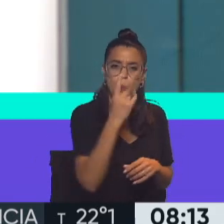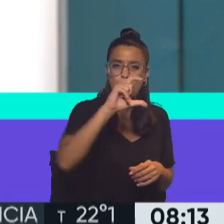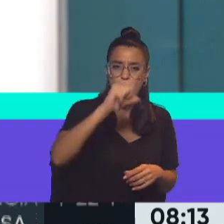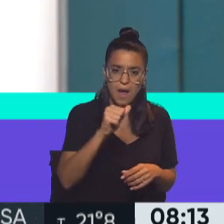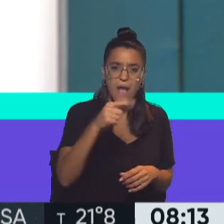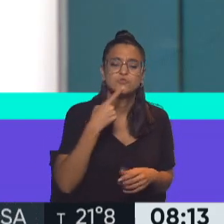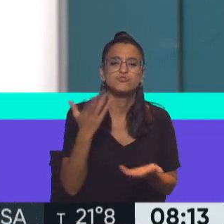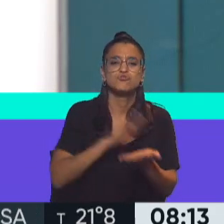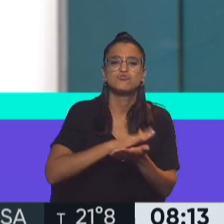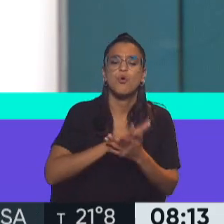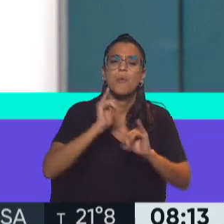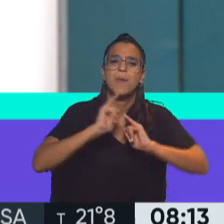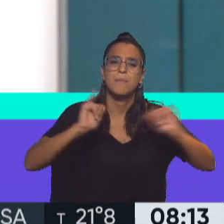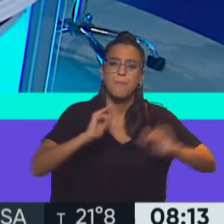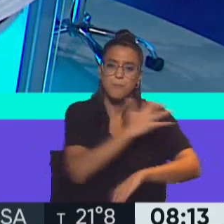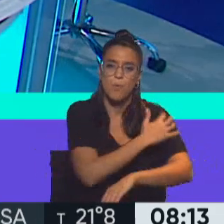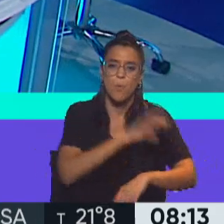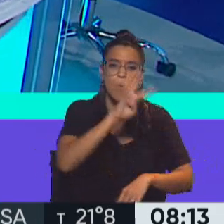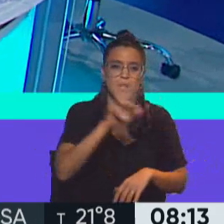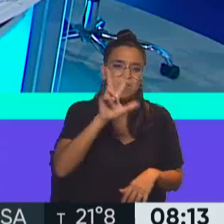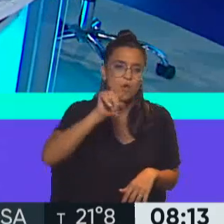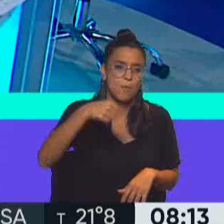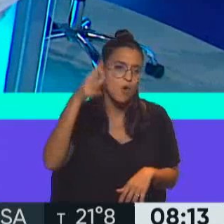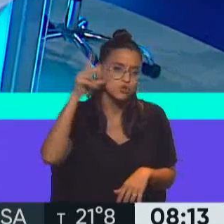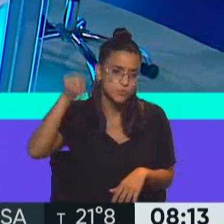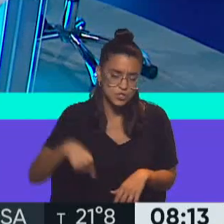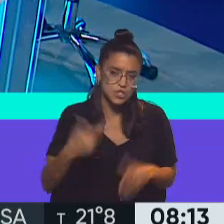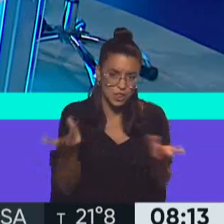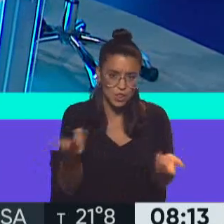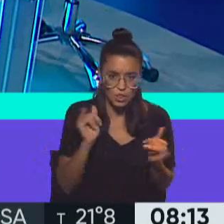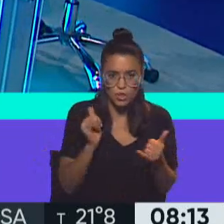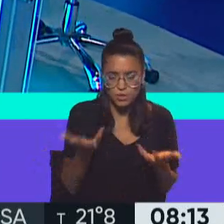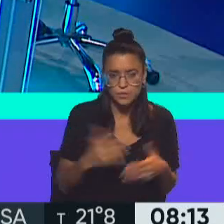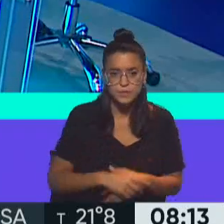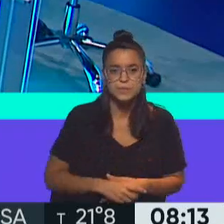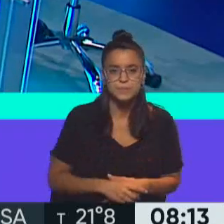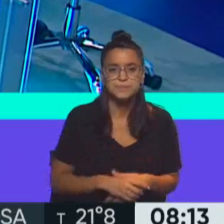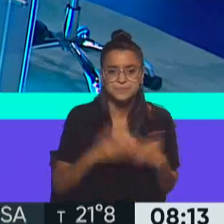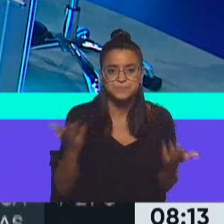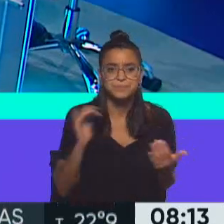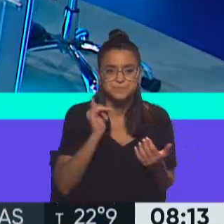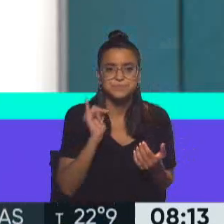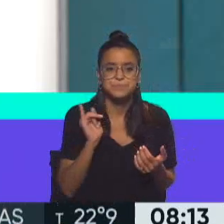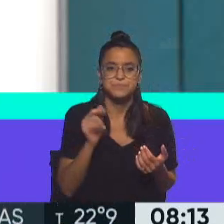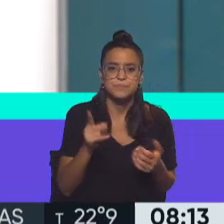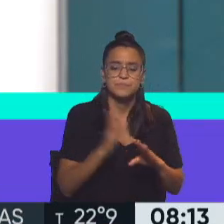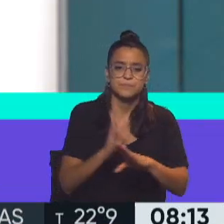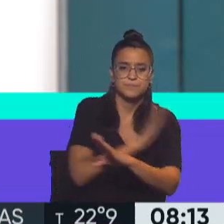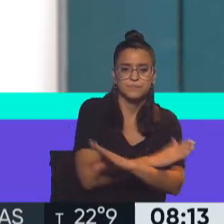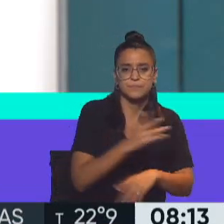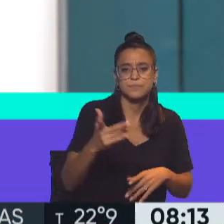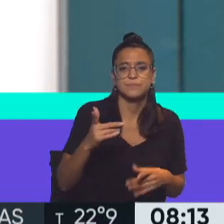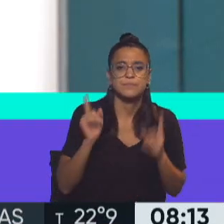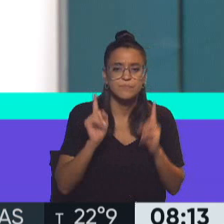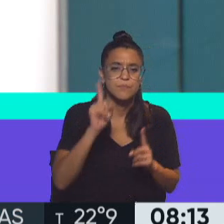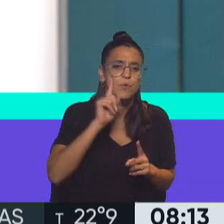del índice de pobreza, este 43,8%. Pero que se toma como referencia, ¿no? Que se toma como referencia en los últimos años. Claro, como la referencia previa al índice que